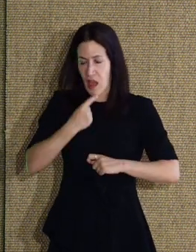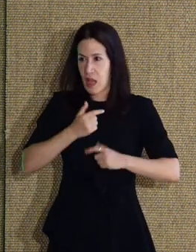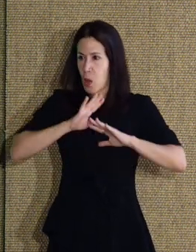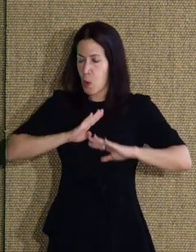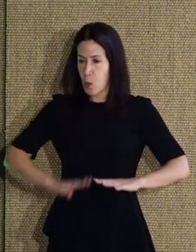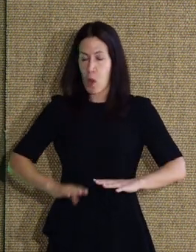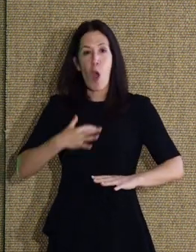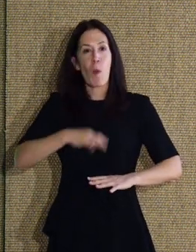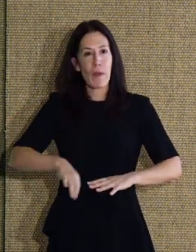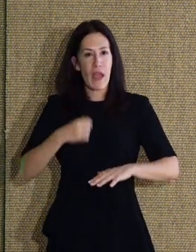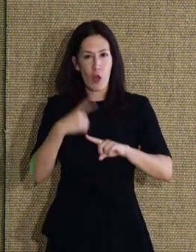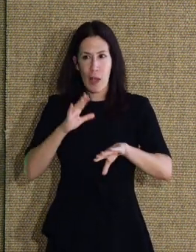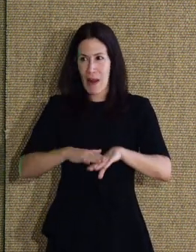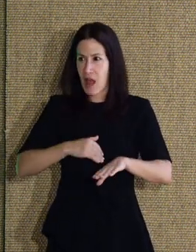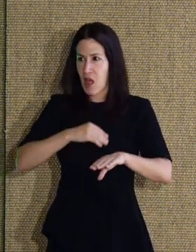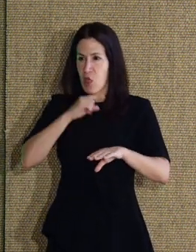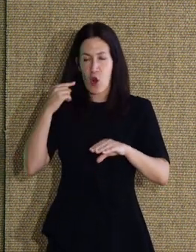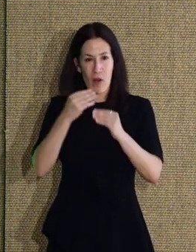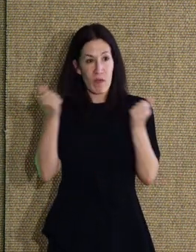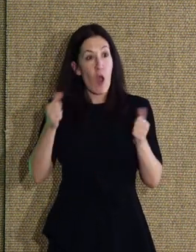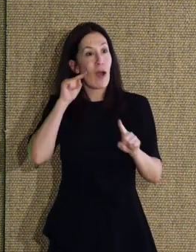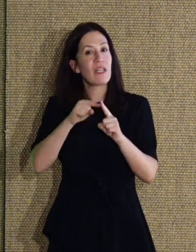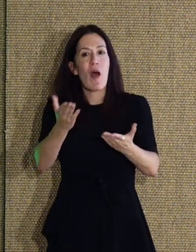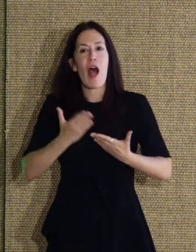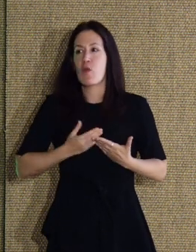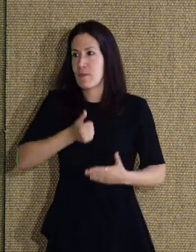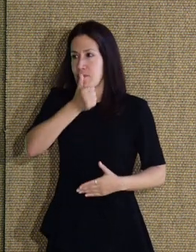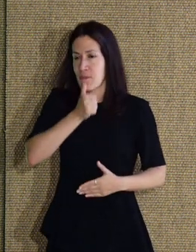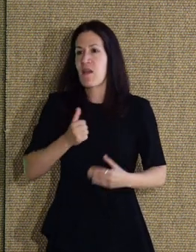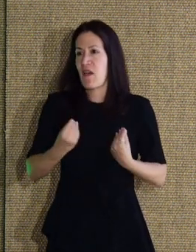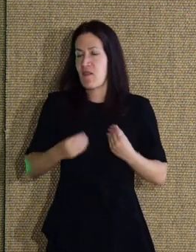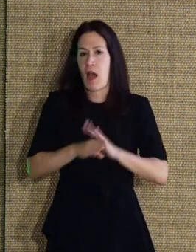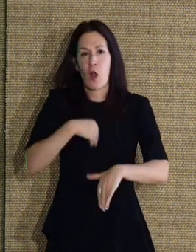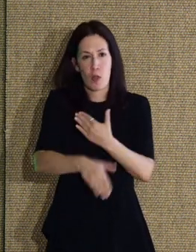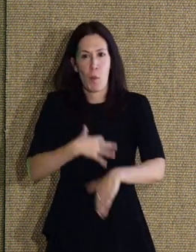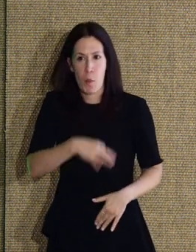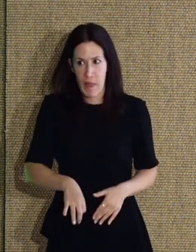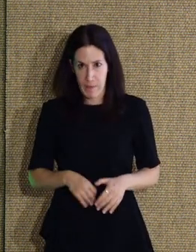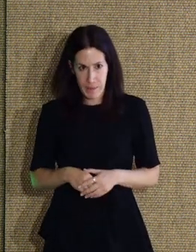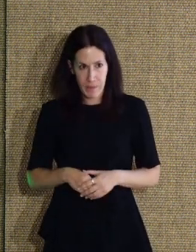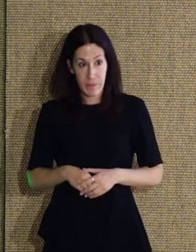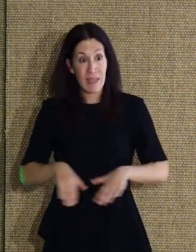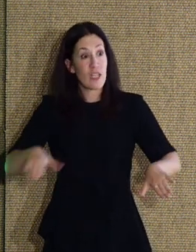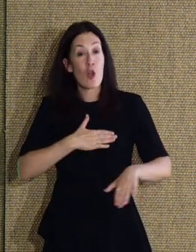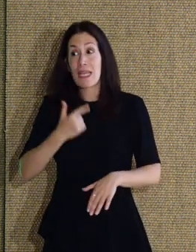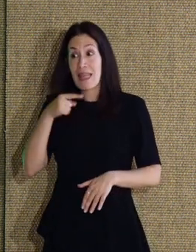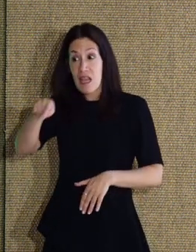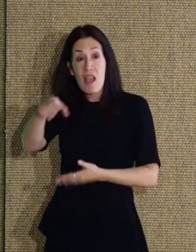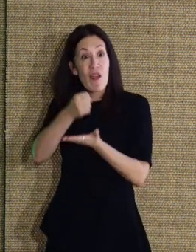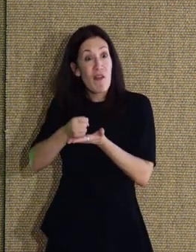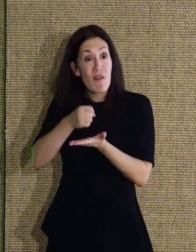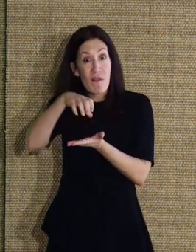analgésico con receta o sin ella para que le ayude a vivir con ese dolor esto posiciona a la